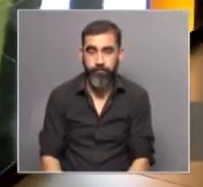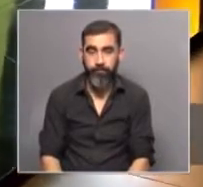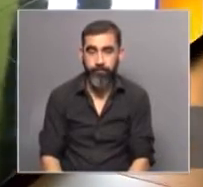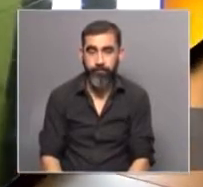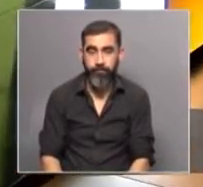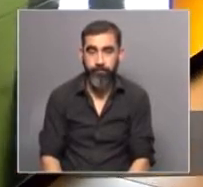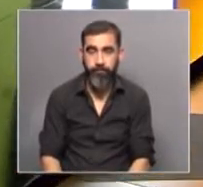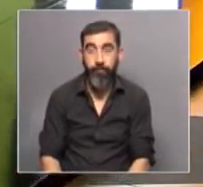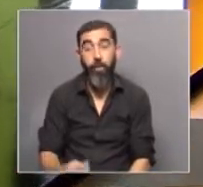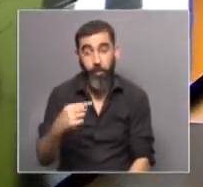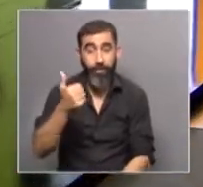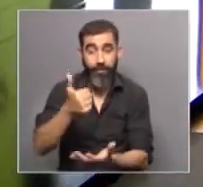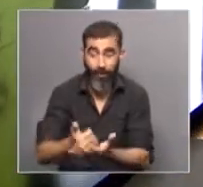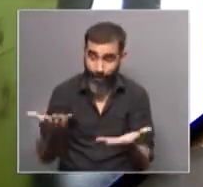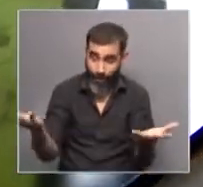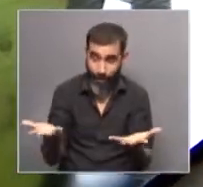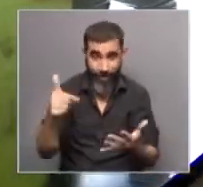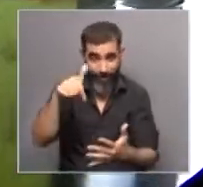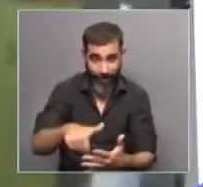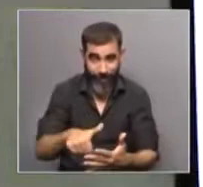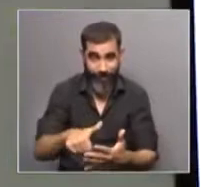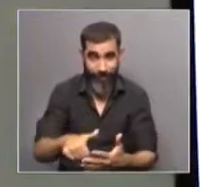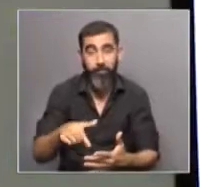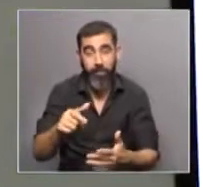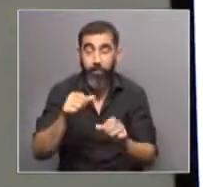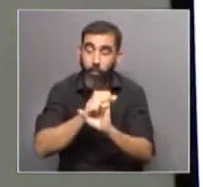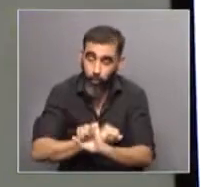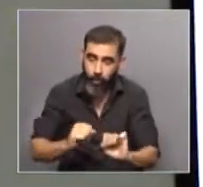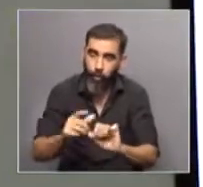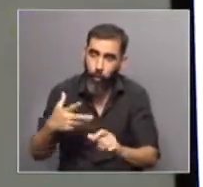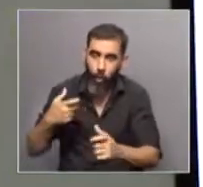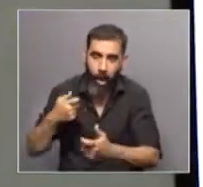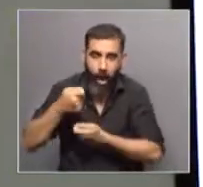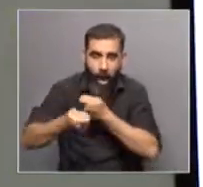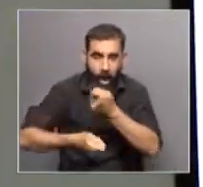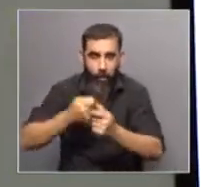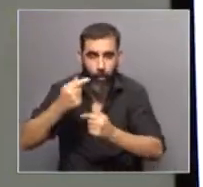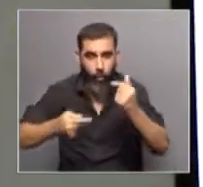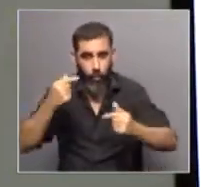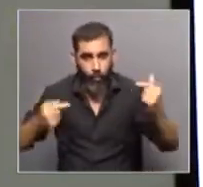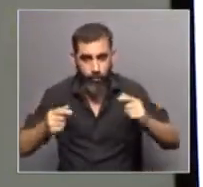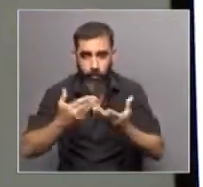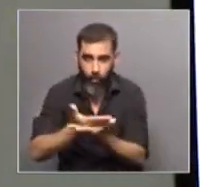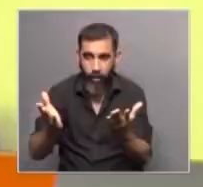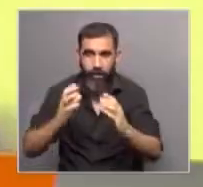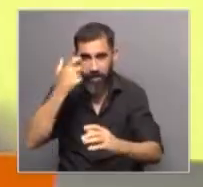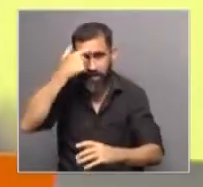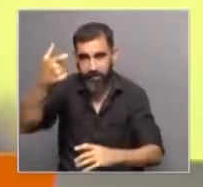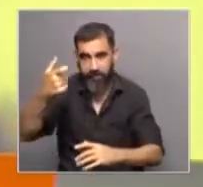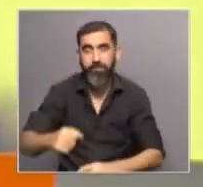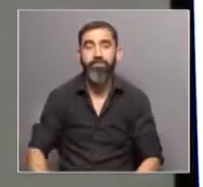Para eso estamos, ¿no? Para eso y para todos los que puedan sumar, colegas y otros medios, visibilidad para la ciencia.